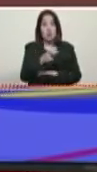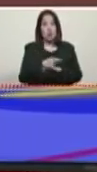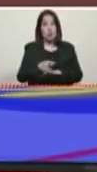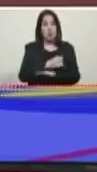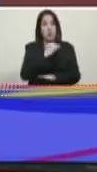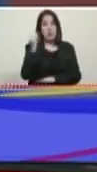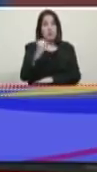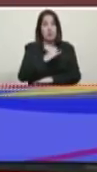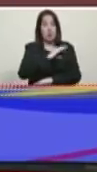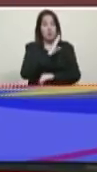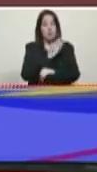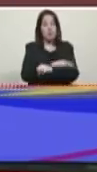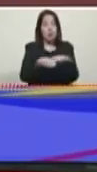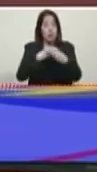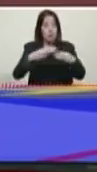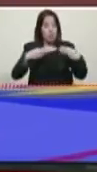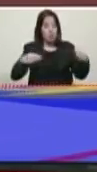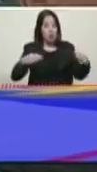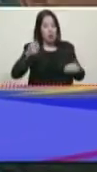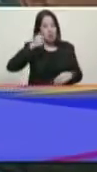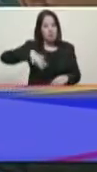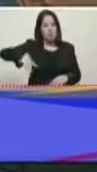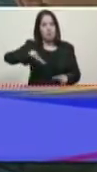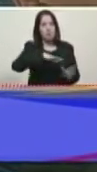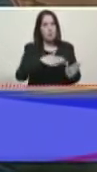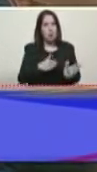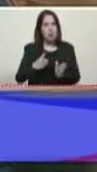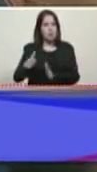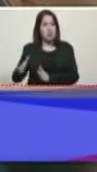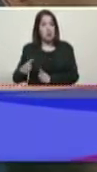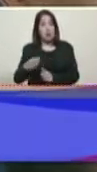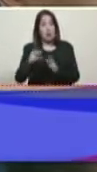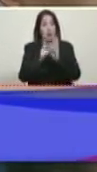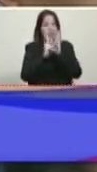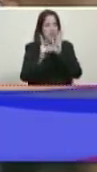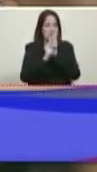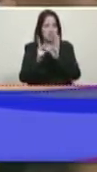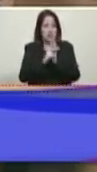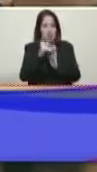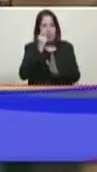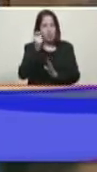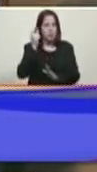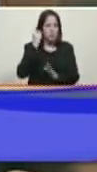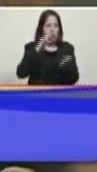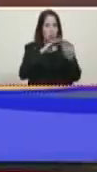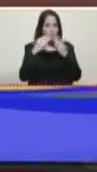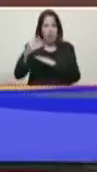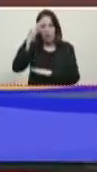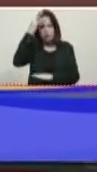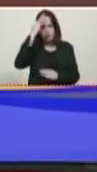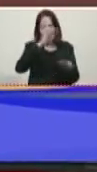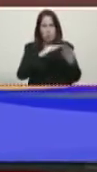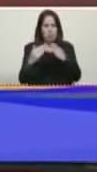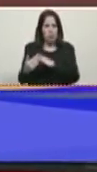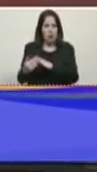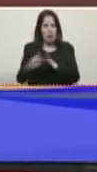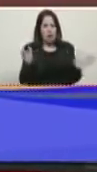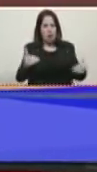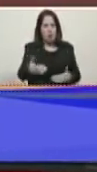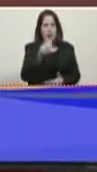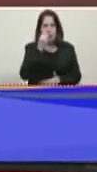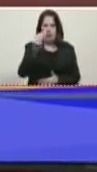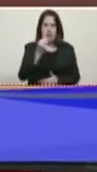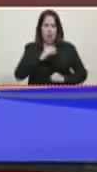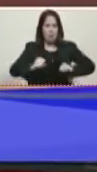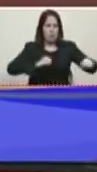poder popular al pueblo organizado a los vecinos a las vecinas las comunas los consejos comunales a los clap al